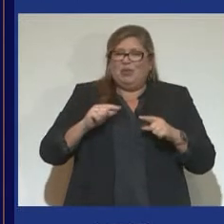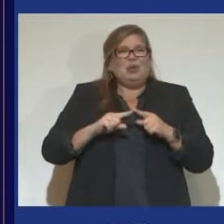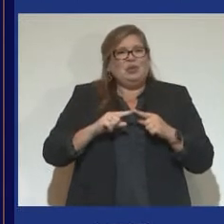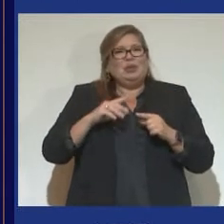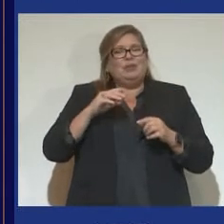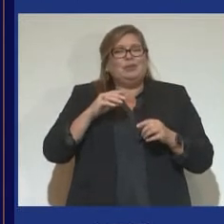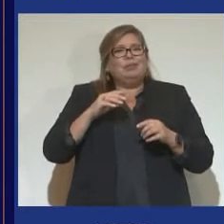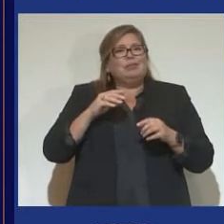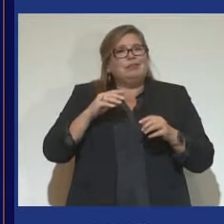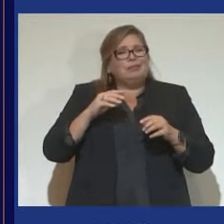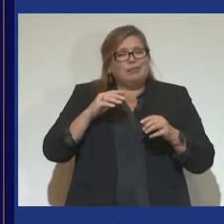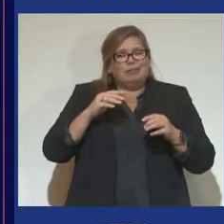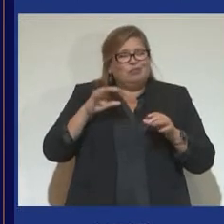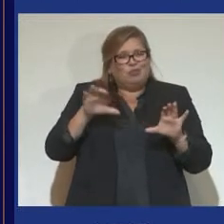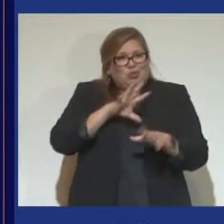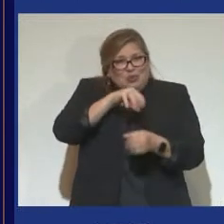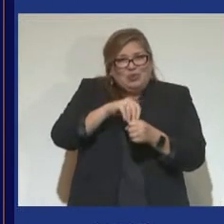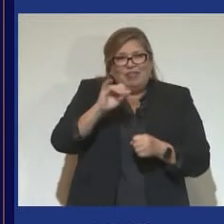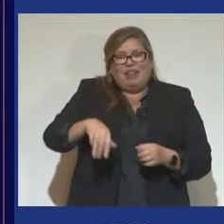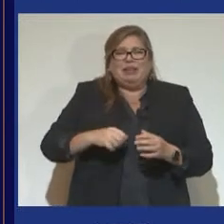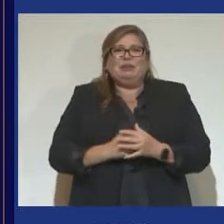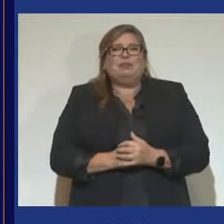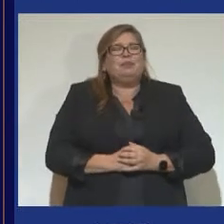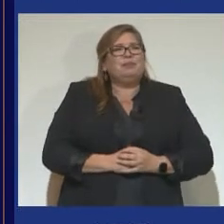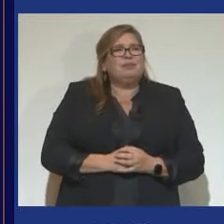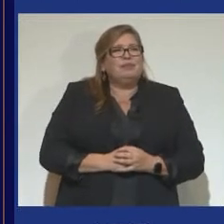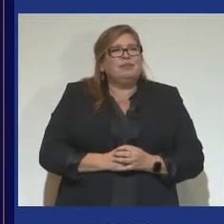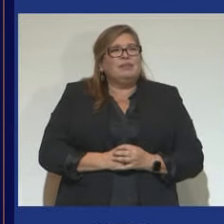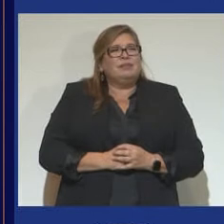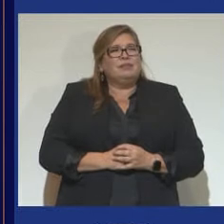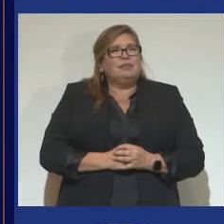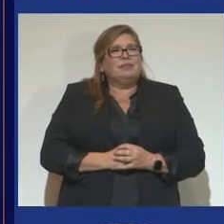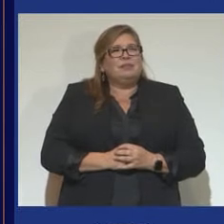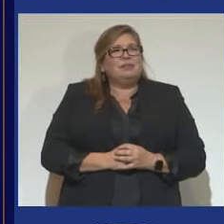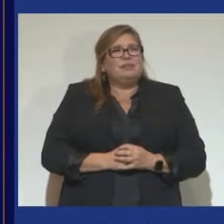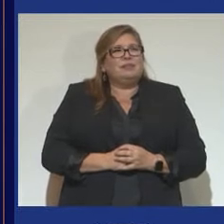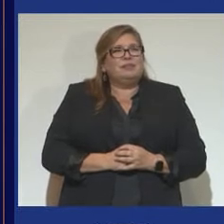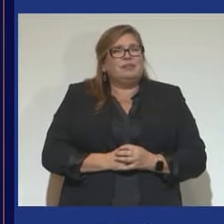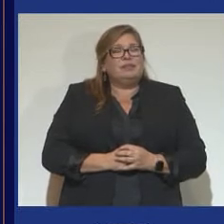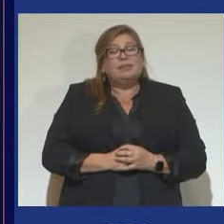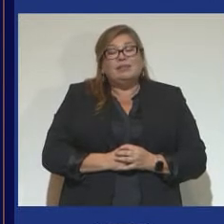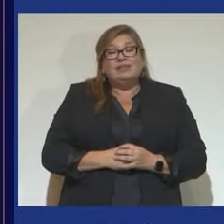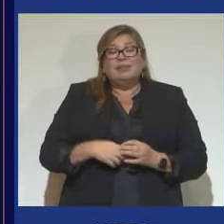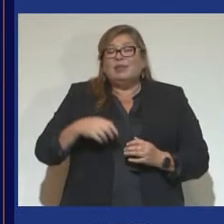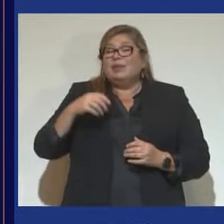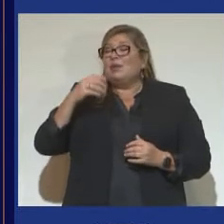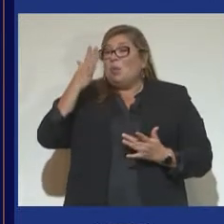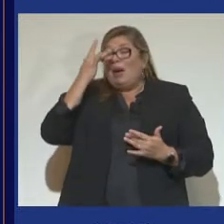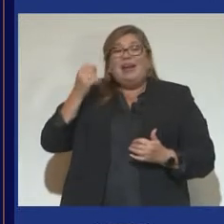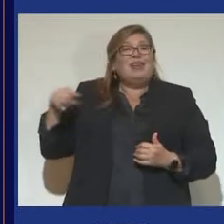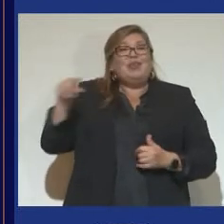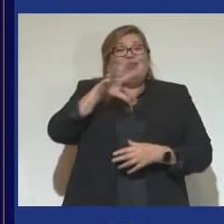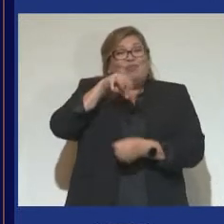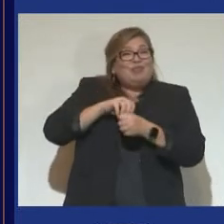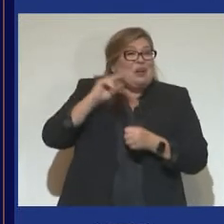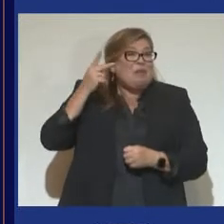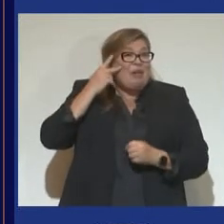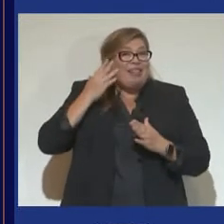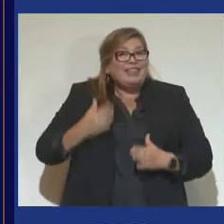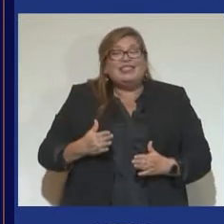la posición estar en esta posición de ayudar de por qué porque queremos estar en esta posición esto es parte de mí porque